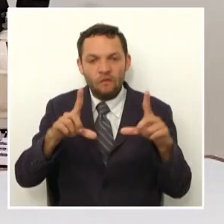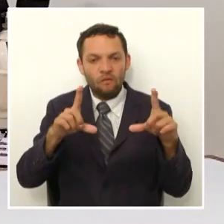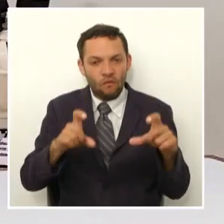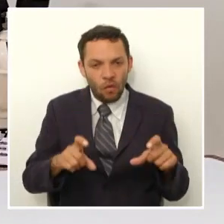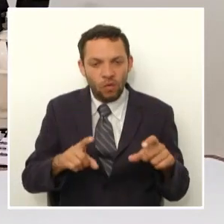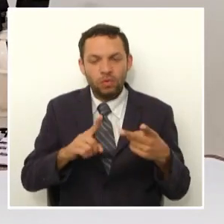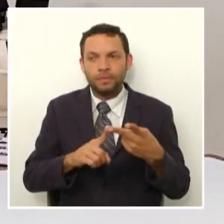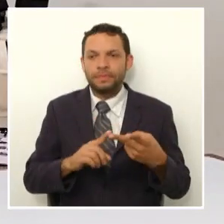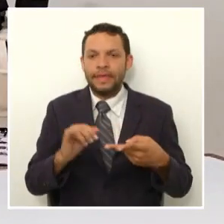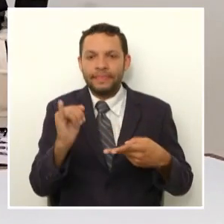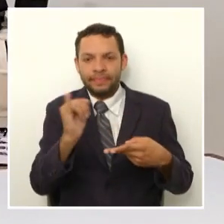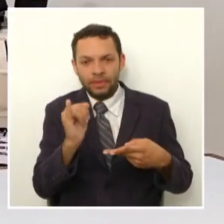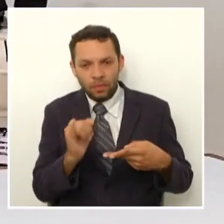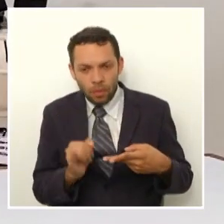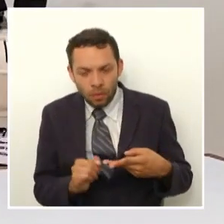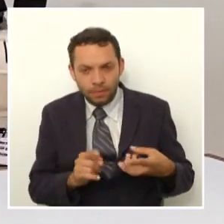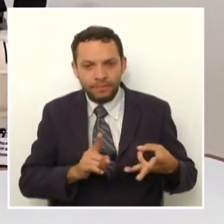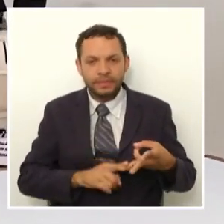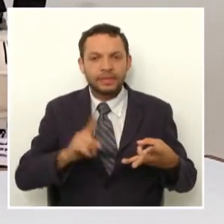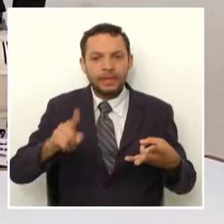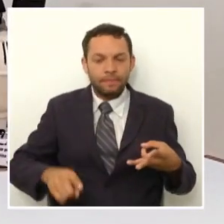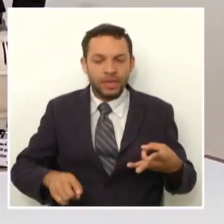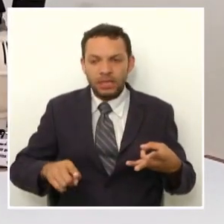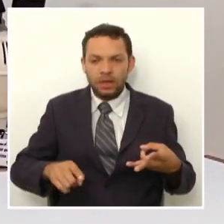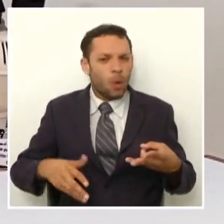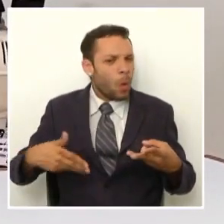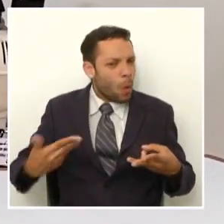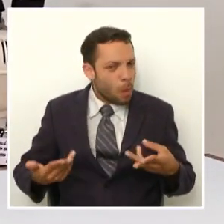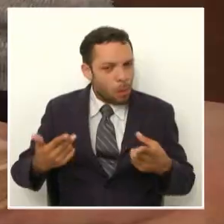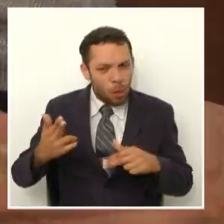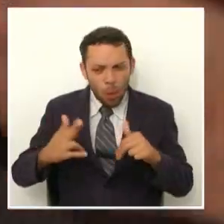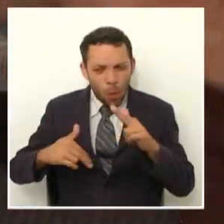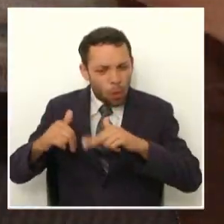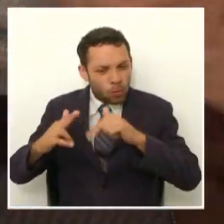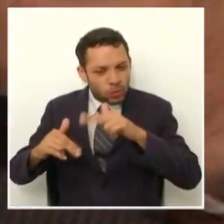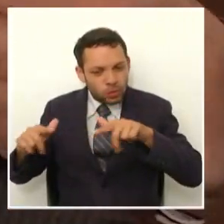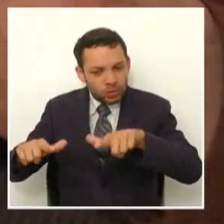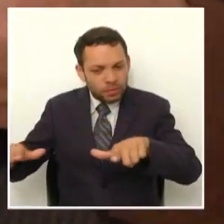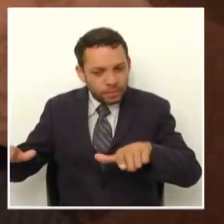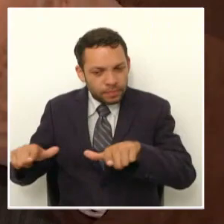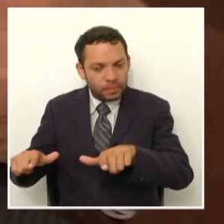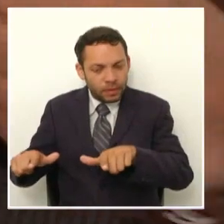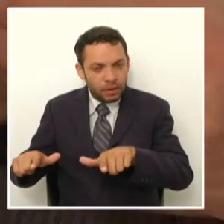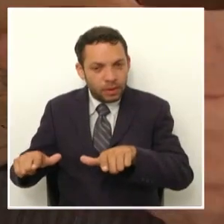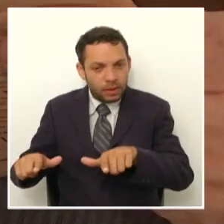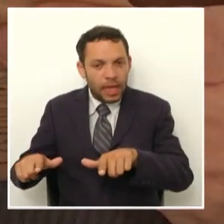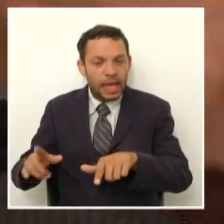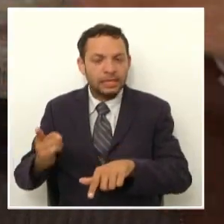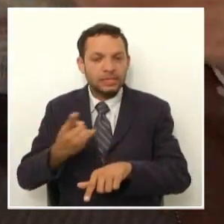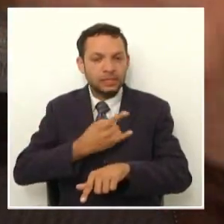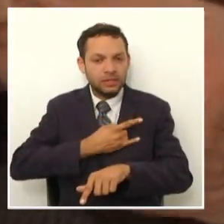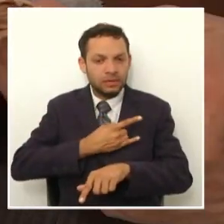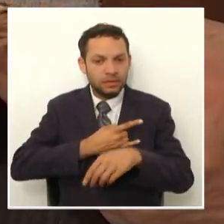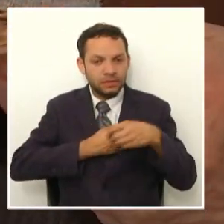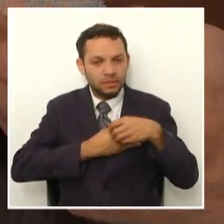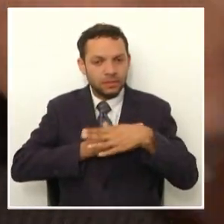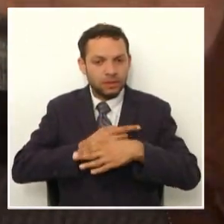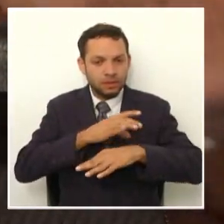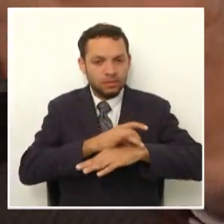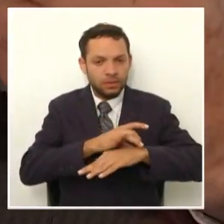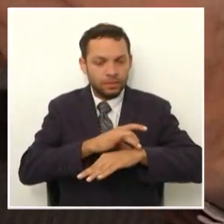aquí estuvo la historia de la facultad cuando se suspendió, cuando se volvió a abrir y el por qué, cuando se fueron